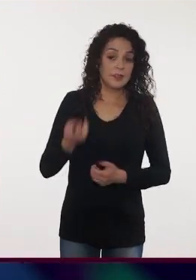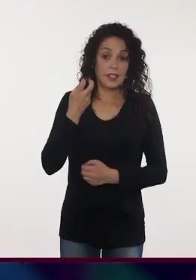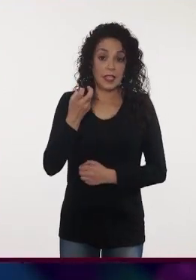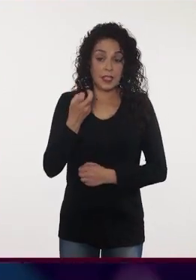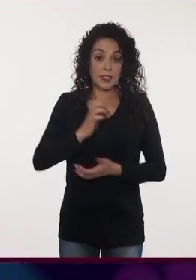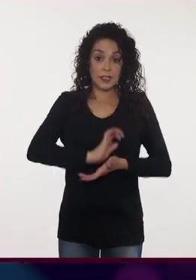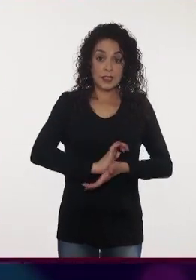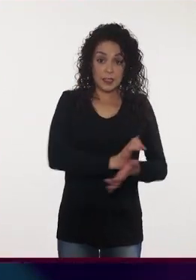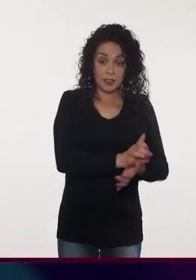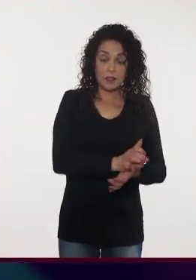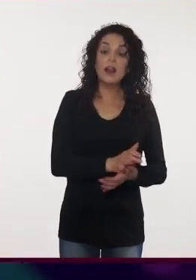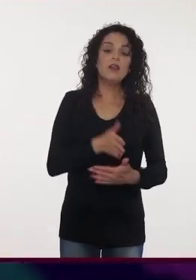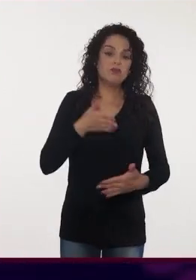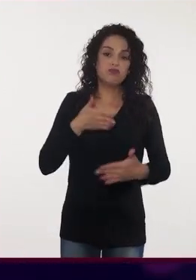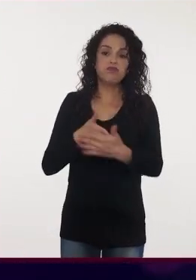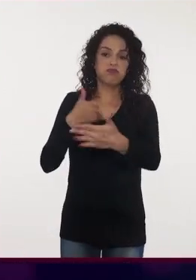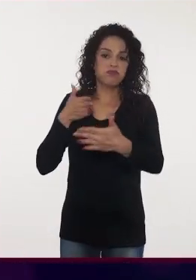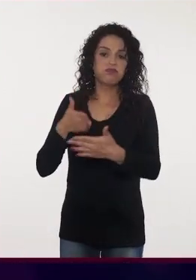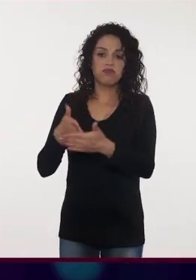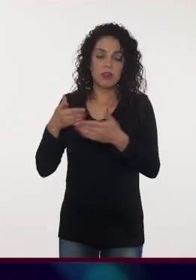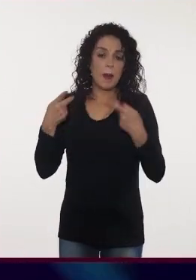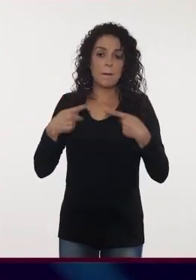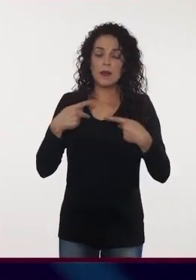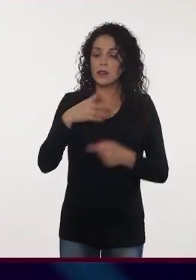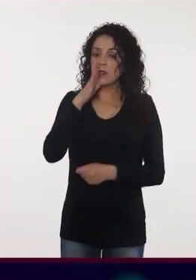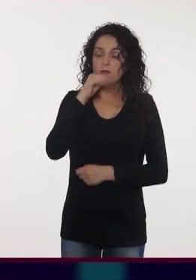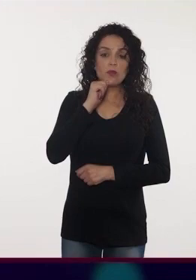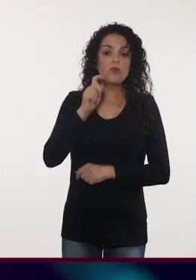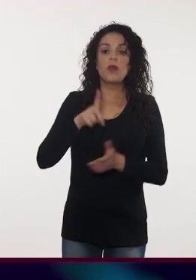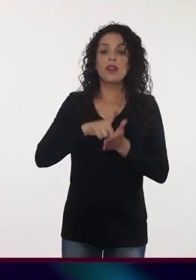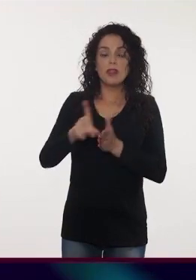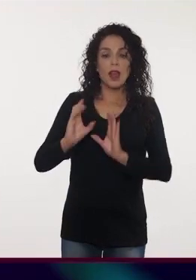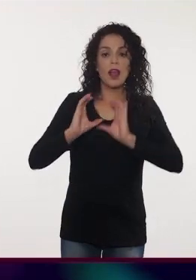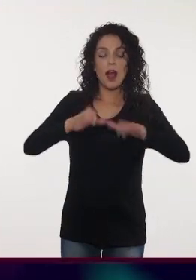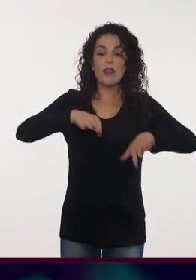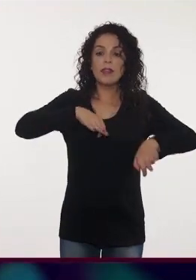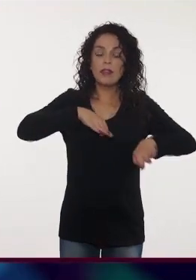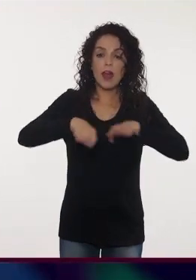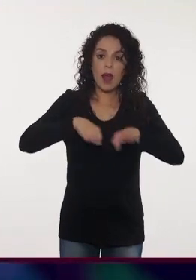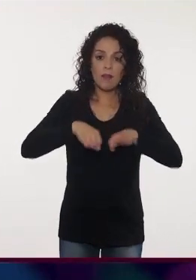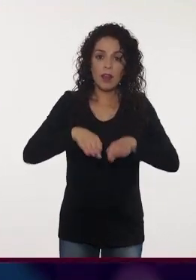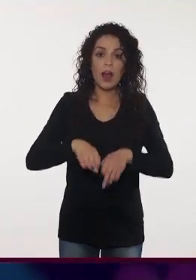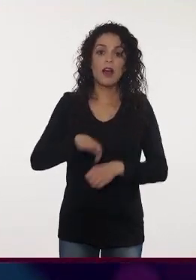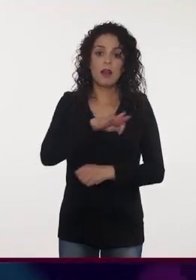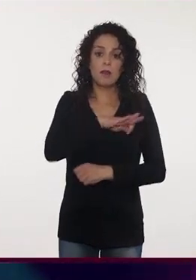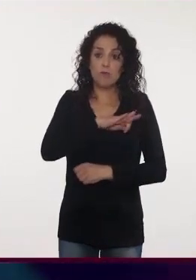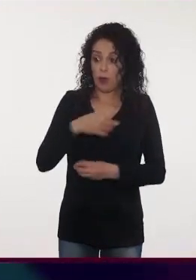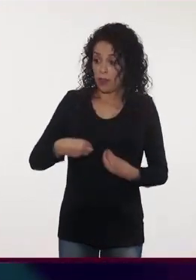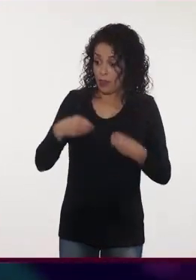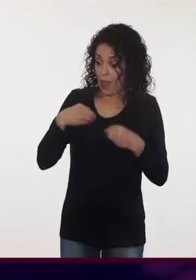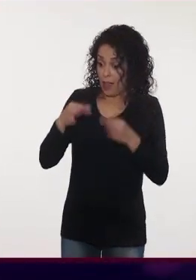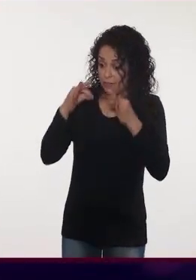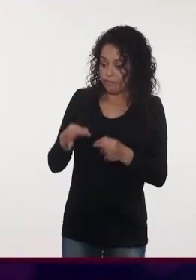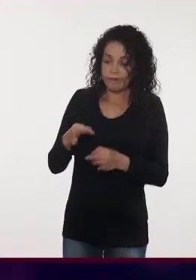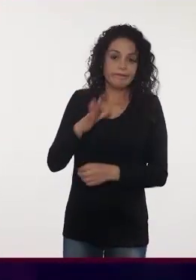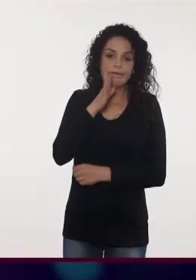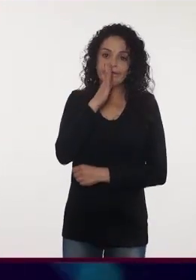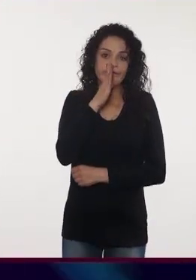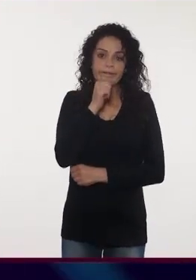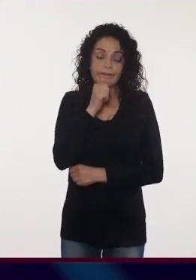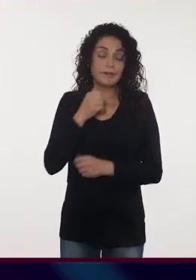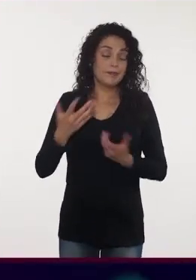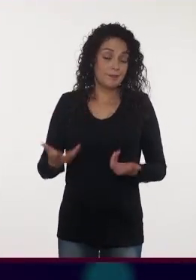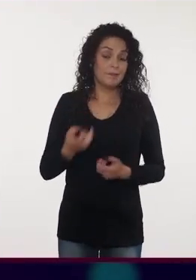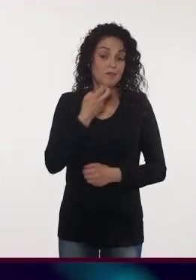con discapacidad puedan gozar de su derecho al trabajo y en consecuencia puedan tener una vida plena. La más importante es